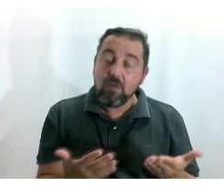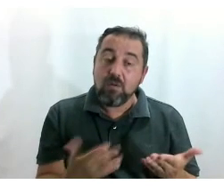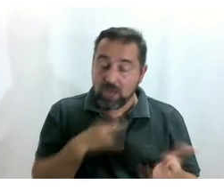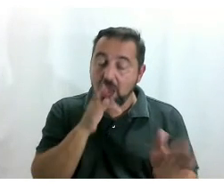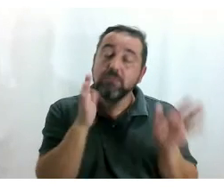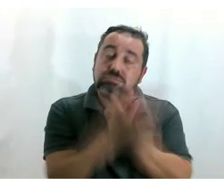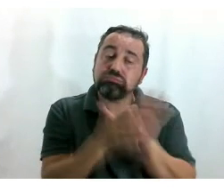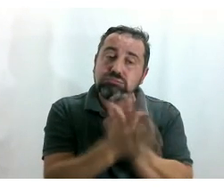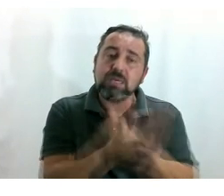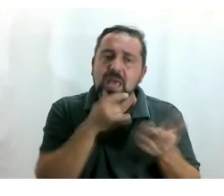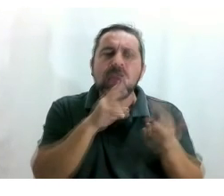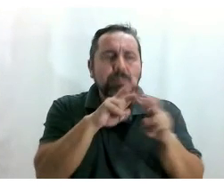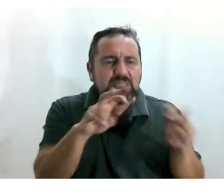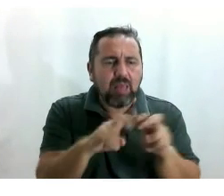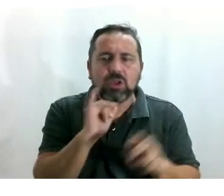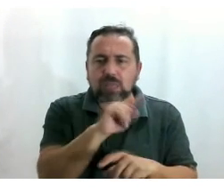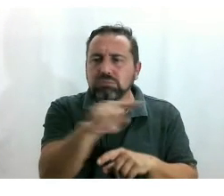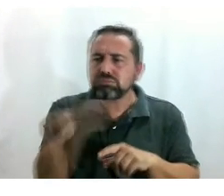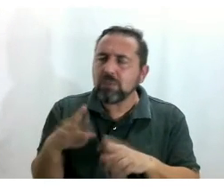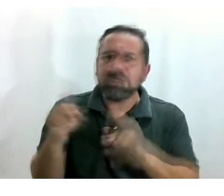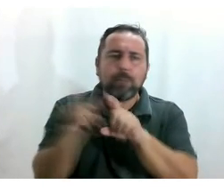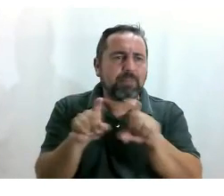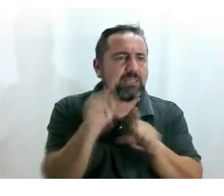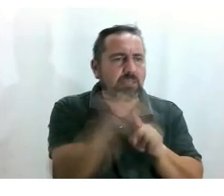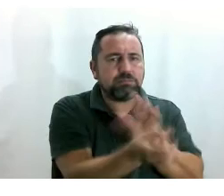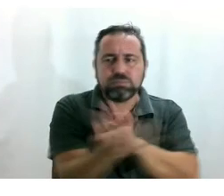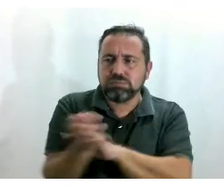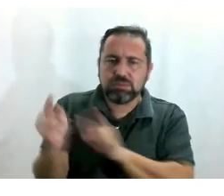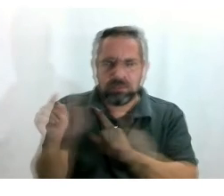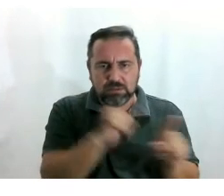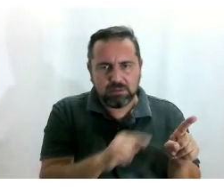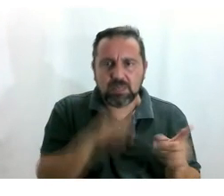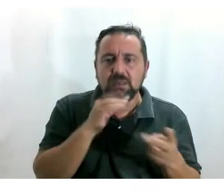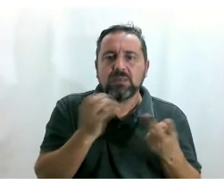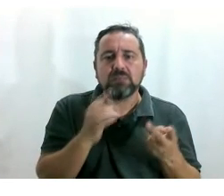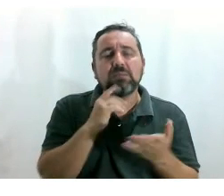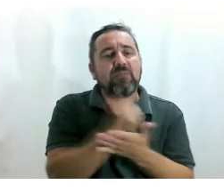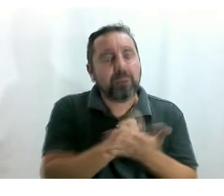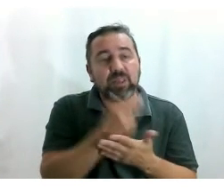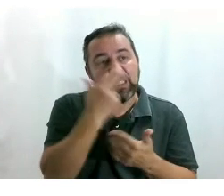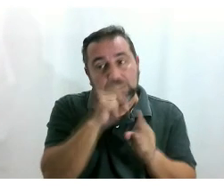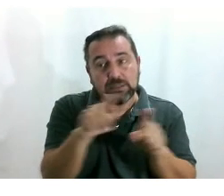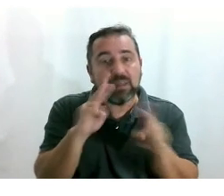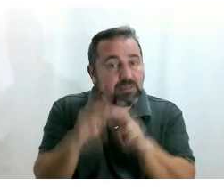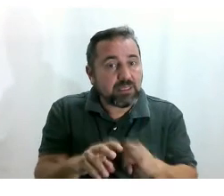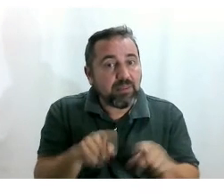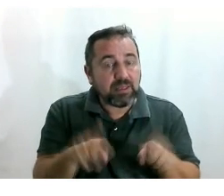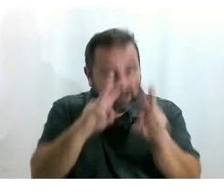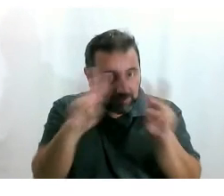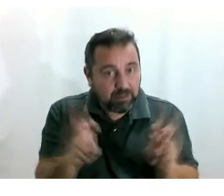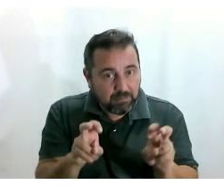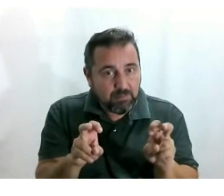mucha investigación en marcha, muchas empresas, que también es importante, farmacéuticas, interesadas en investigar en este campo, porque